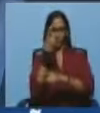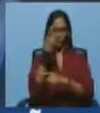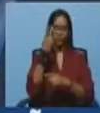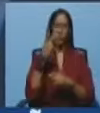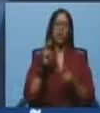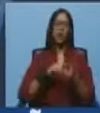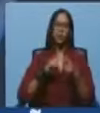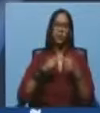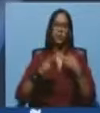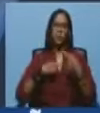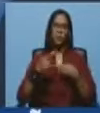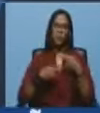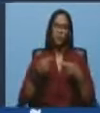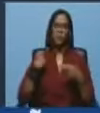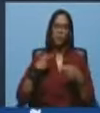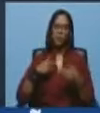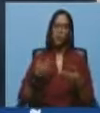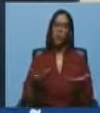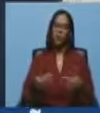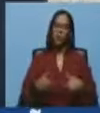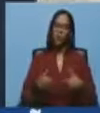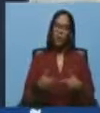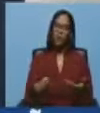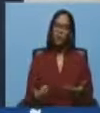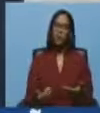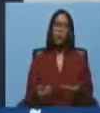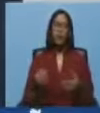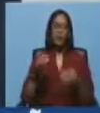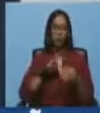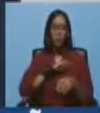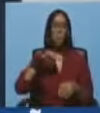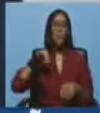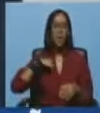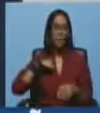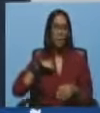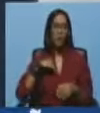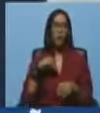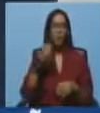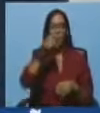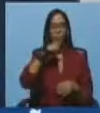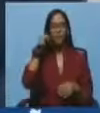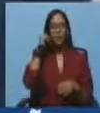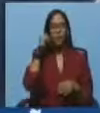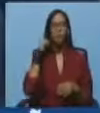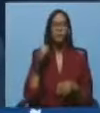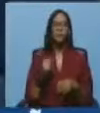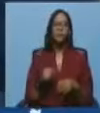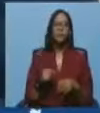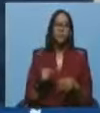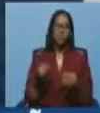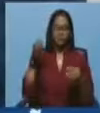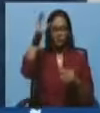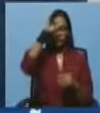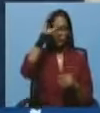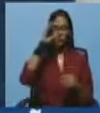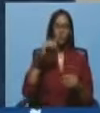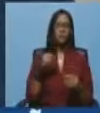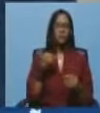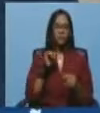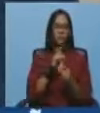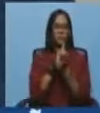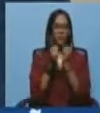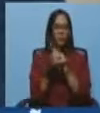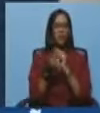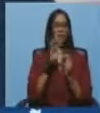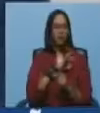reto tremendo para que sus militantes, para que los hombres y mujeres que concientizan de alguna manera que hay que transformar